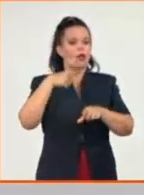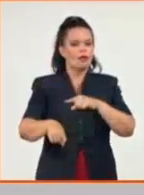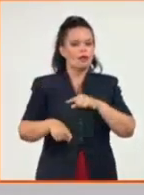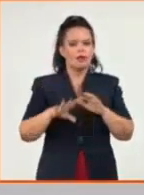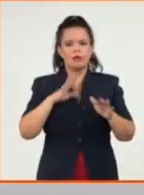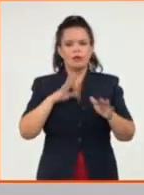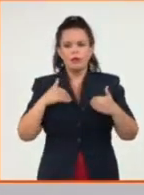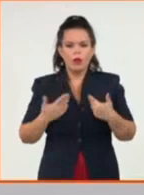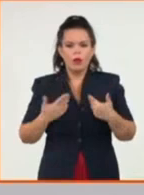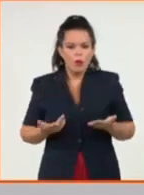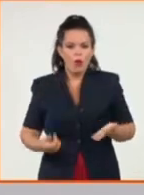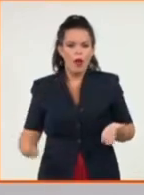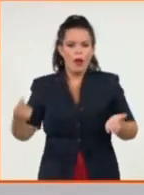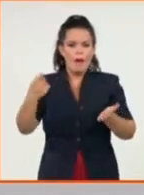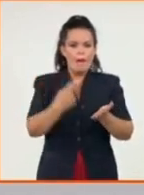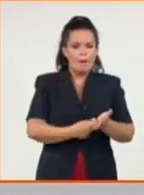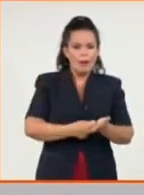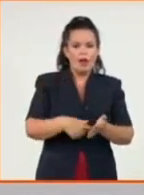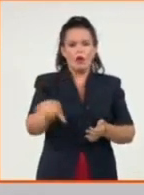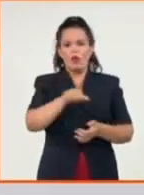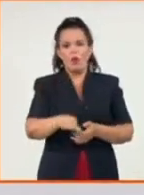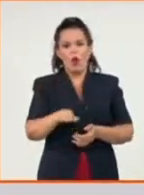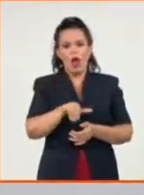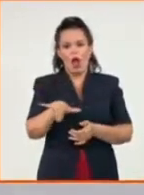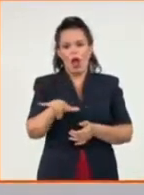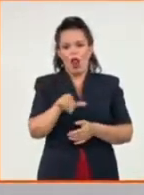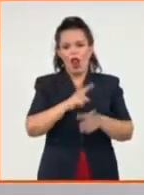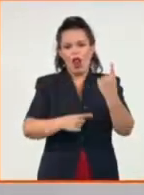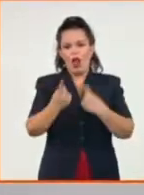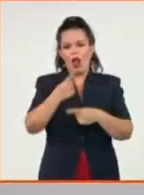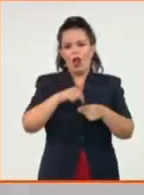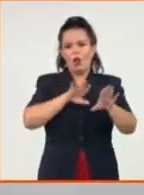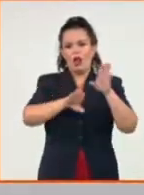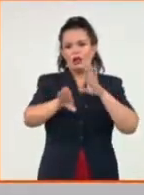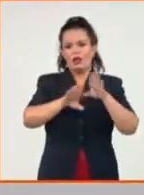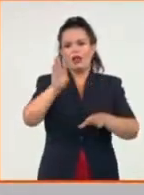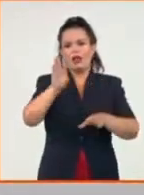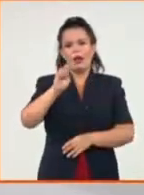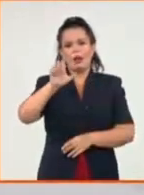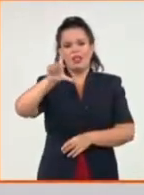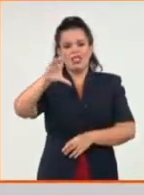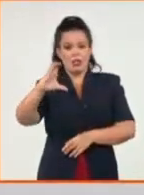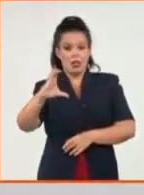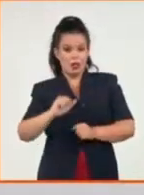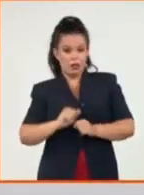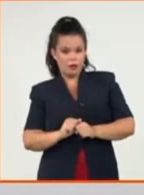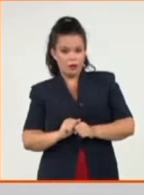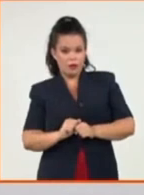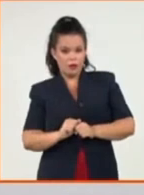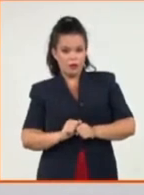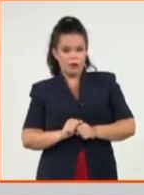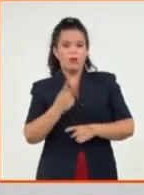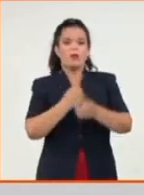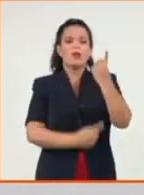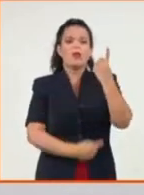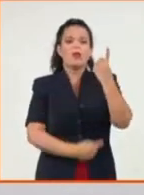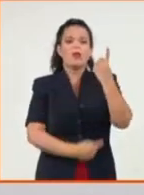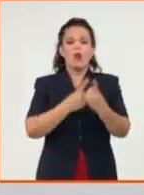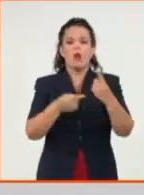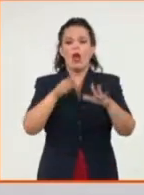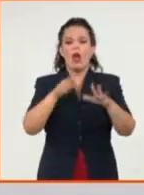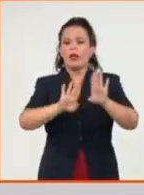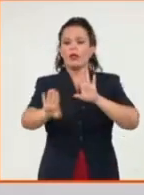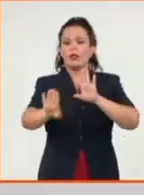tecnologías de fred en tiendas especializadas decime hay una tienda ya bueno abierta en aquí en la habana en